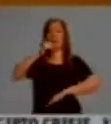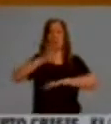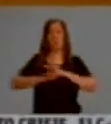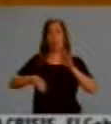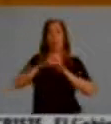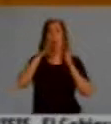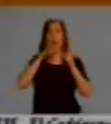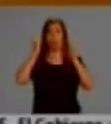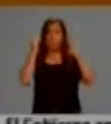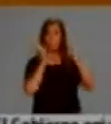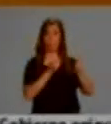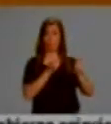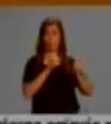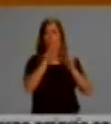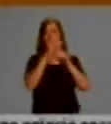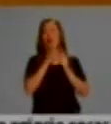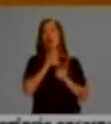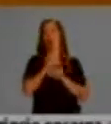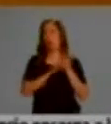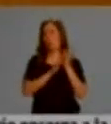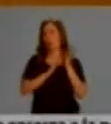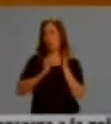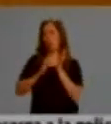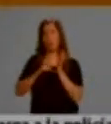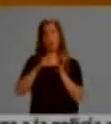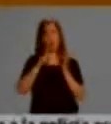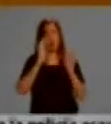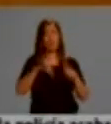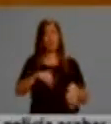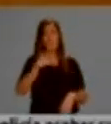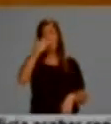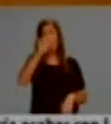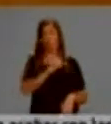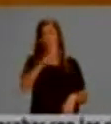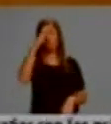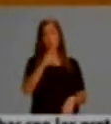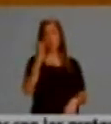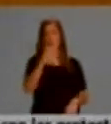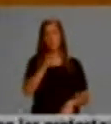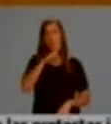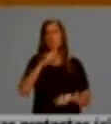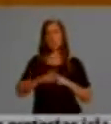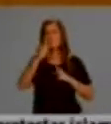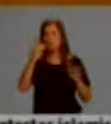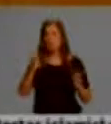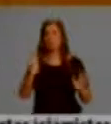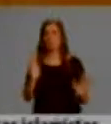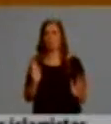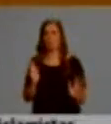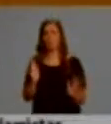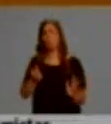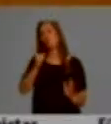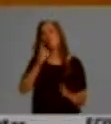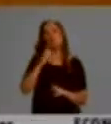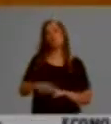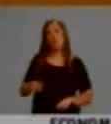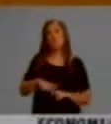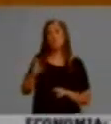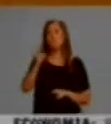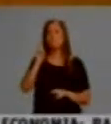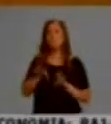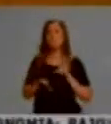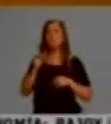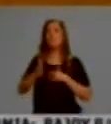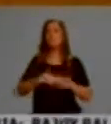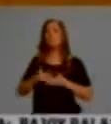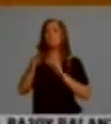actual, con el marco al que ya me he referido, estamos realmente ante un hecho grave. No simplemente la política, sino las